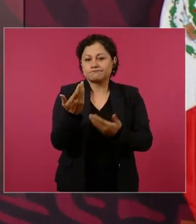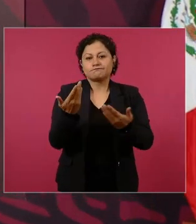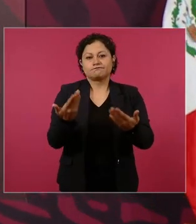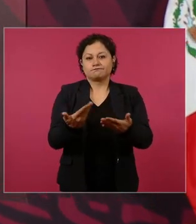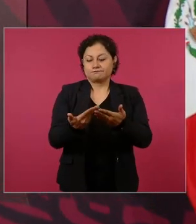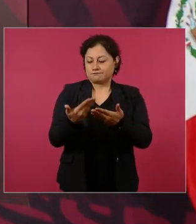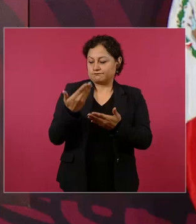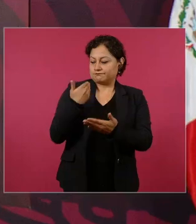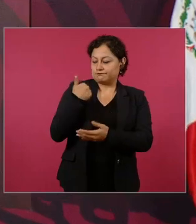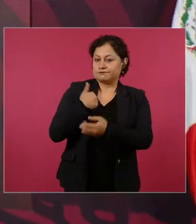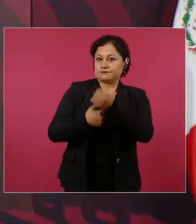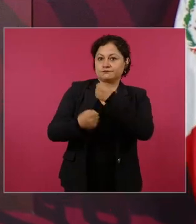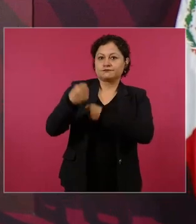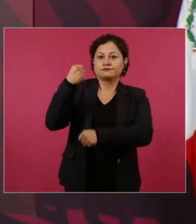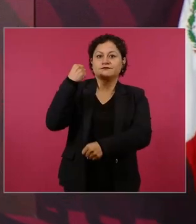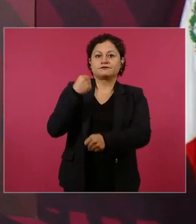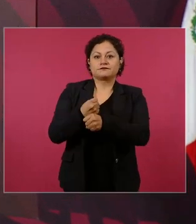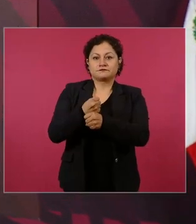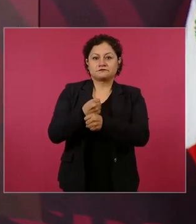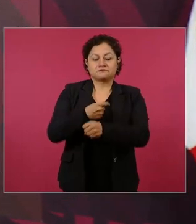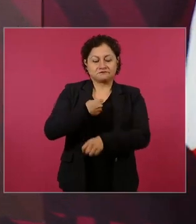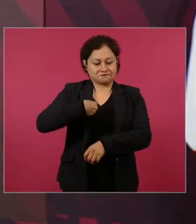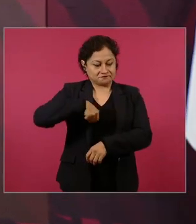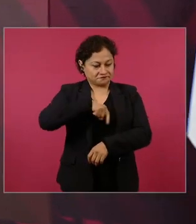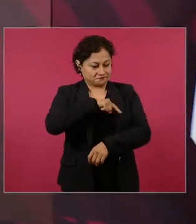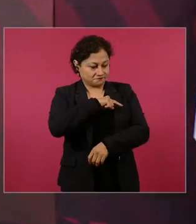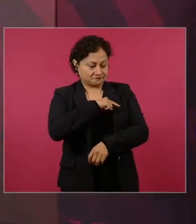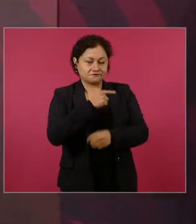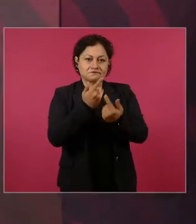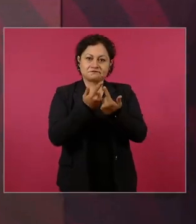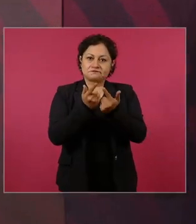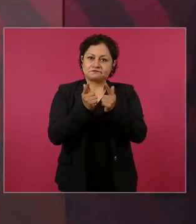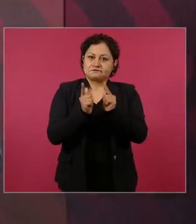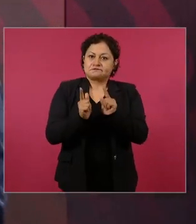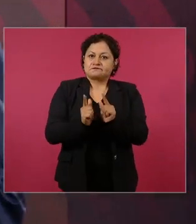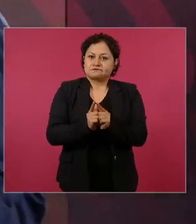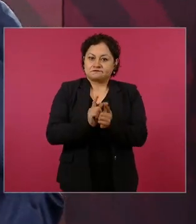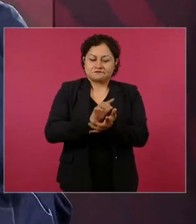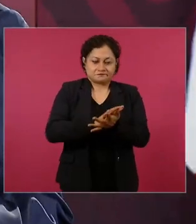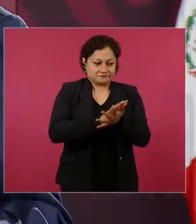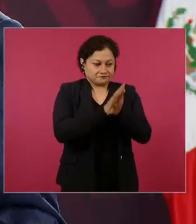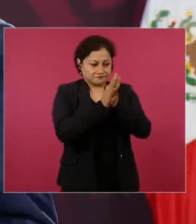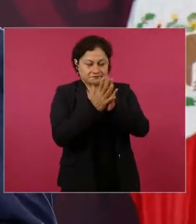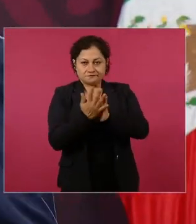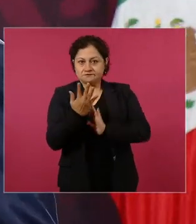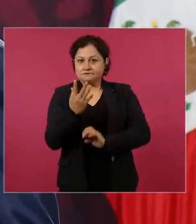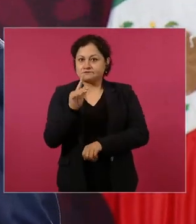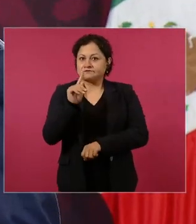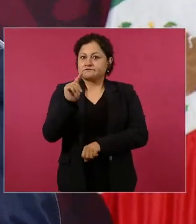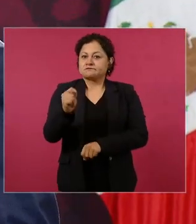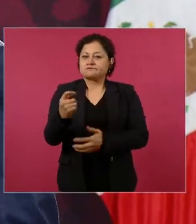triunfó nuestro movimiento. El pueblo nos eligió para